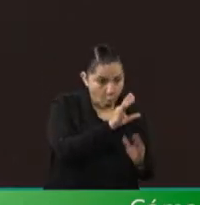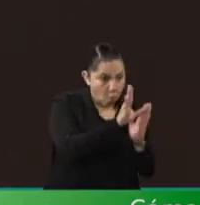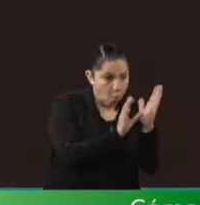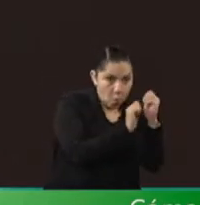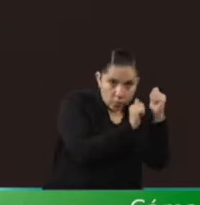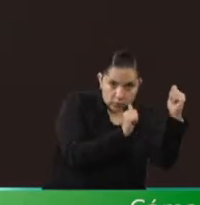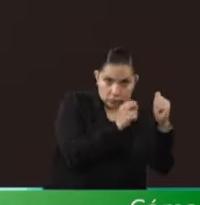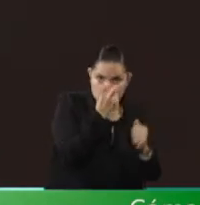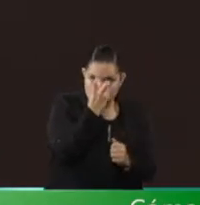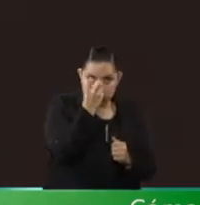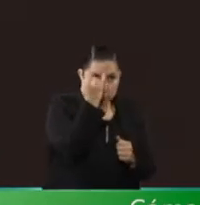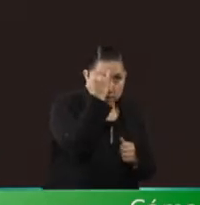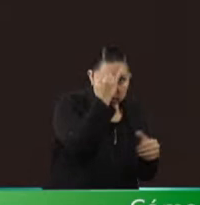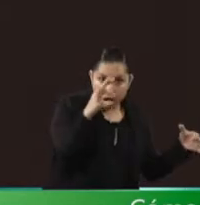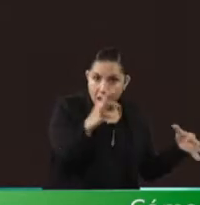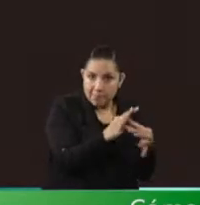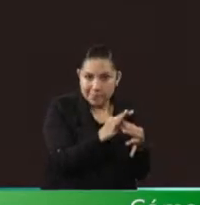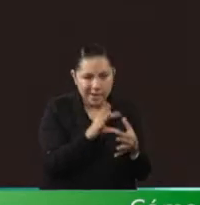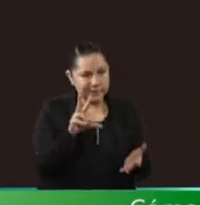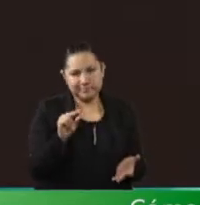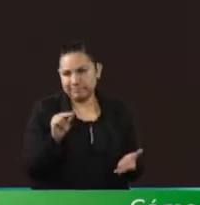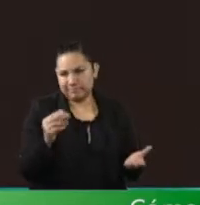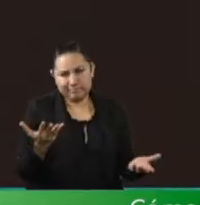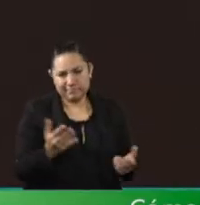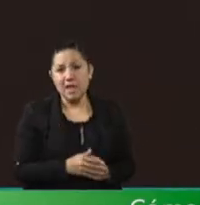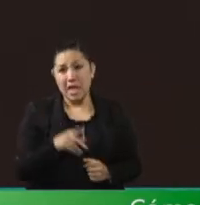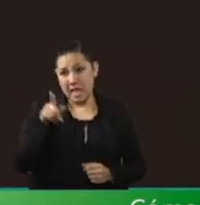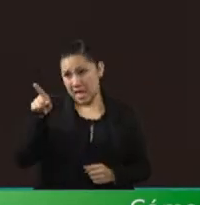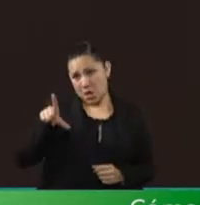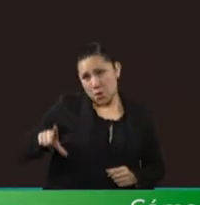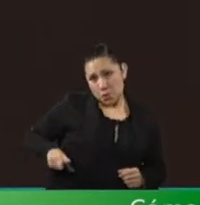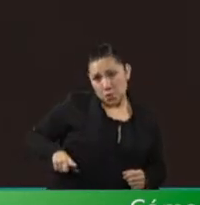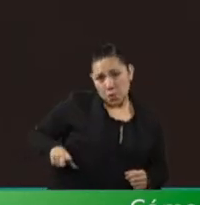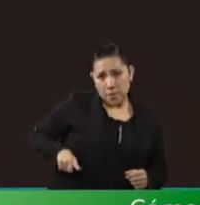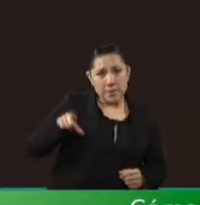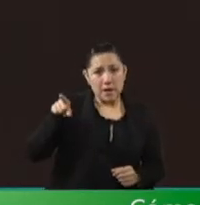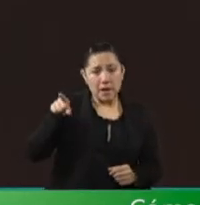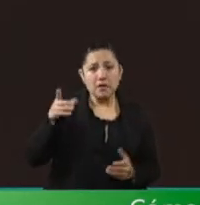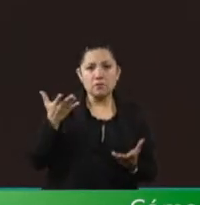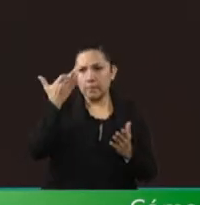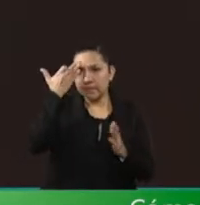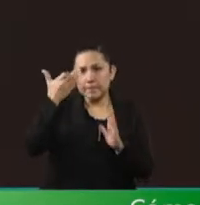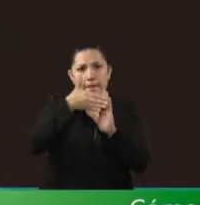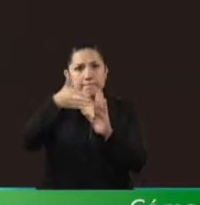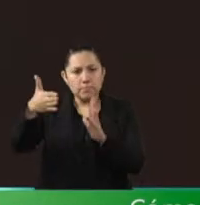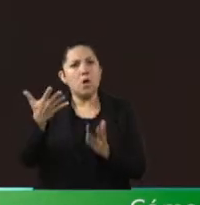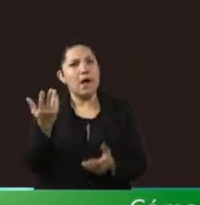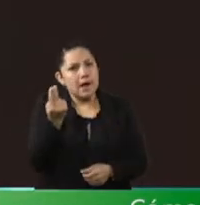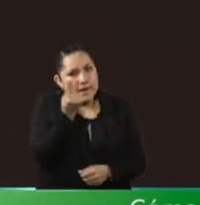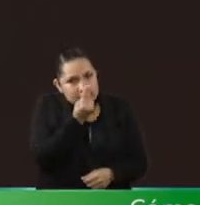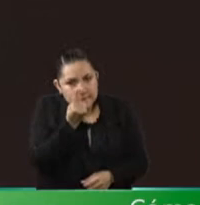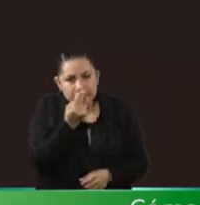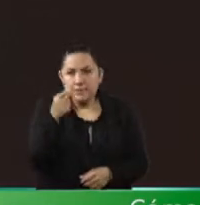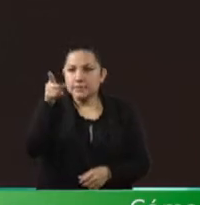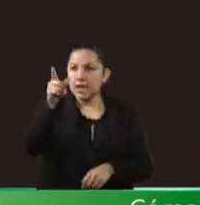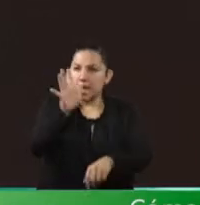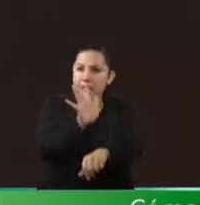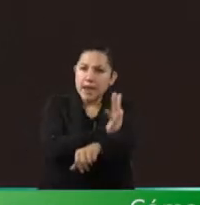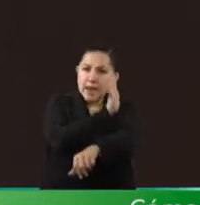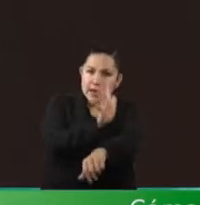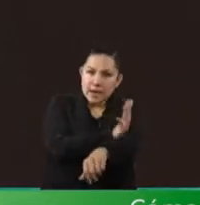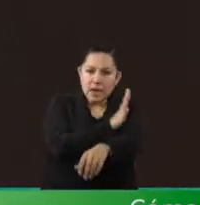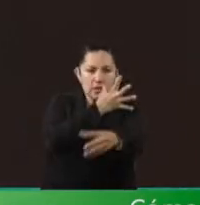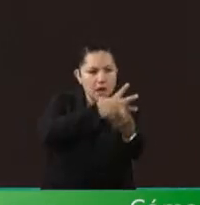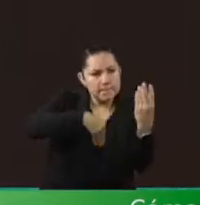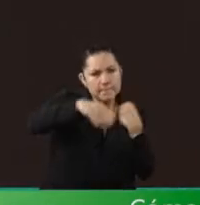el gobierno destruyendo los esfuerzos de expandir la energía renovable apostando al futuro de país